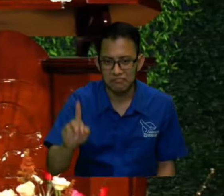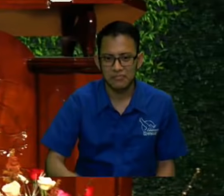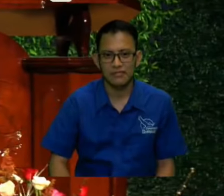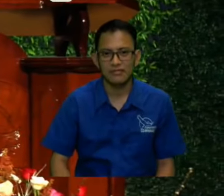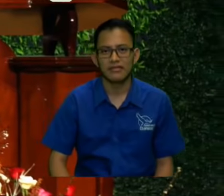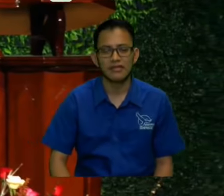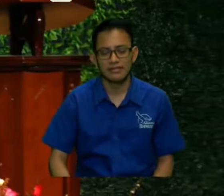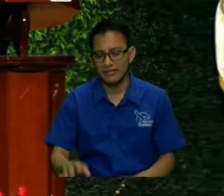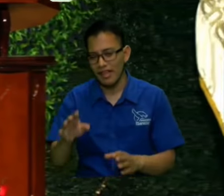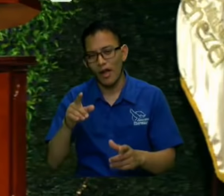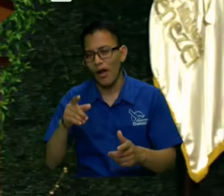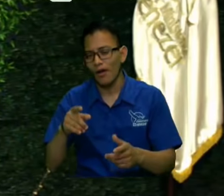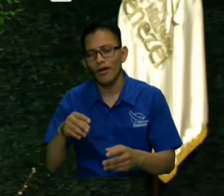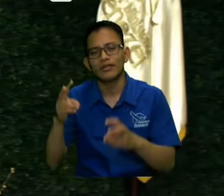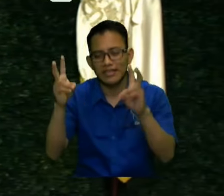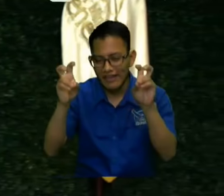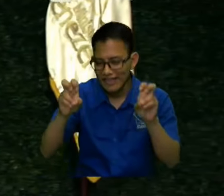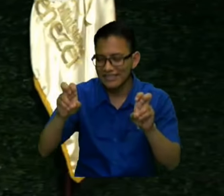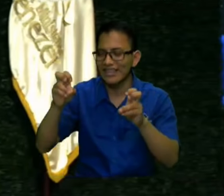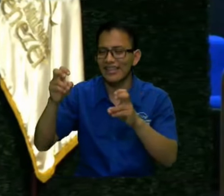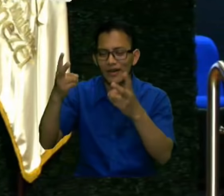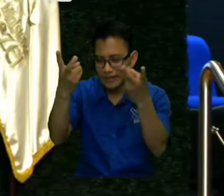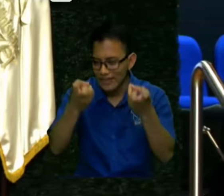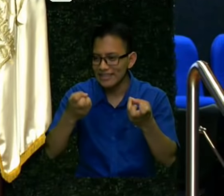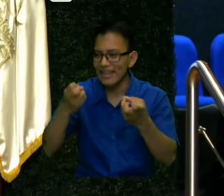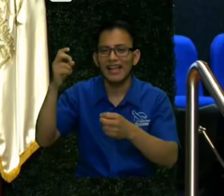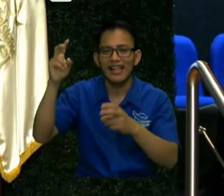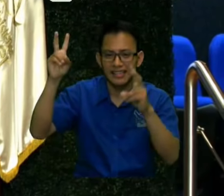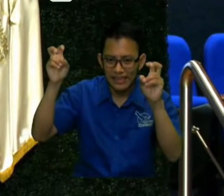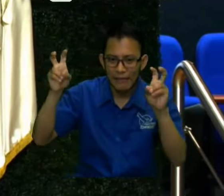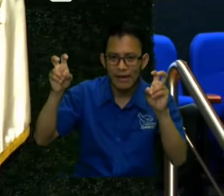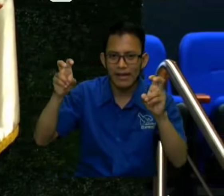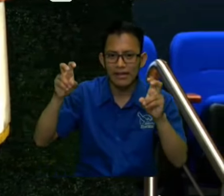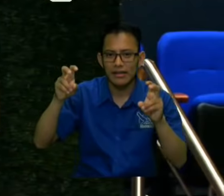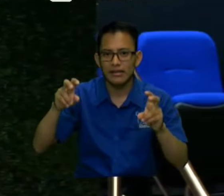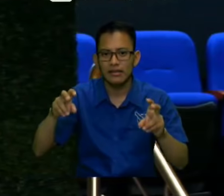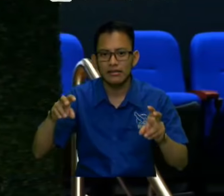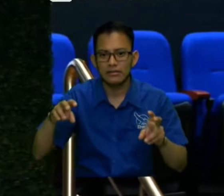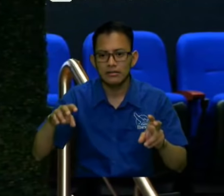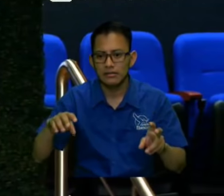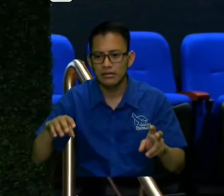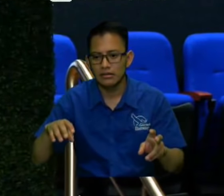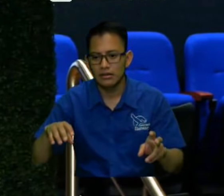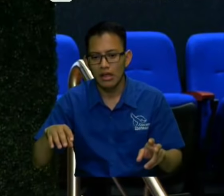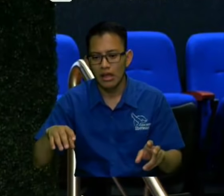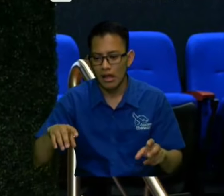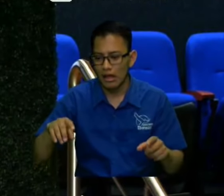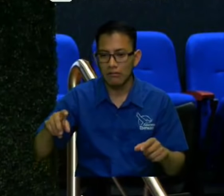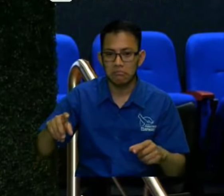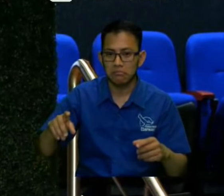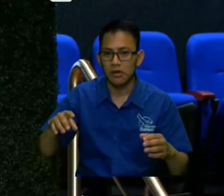Ok, volvamos al punto, pues, por favor. ¿Por qué lo voy a poner acá? Porque son profesionales. No, si este es el altar.